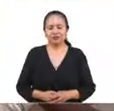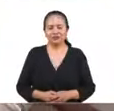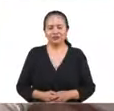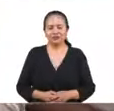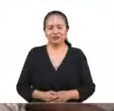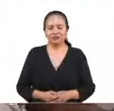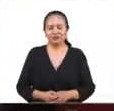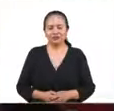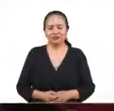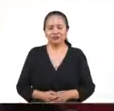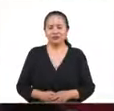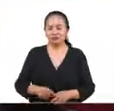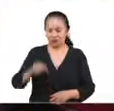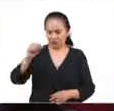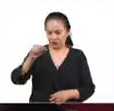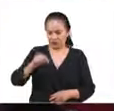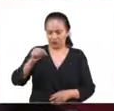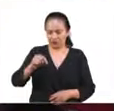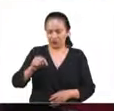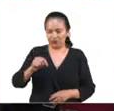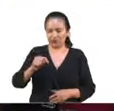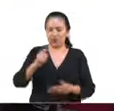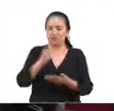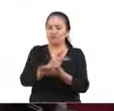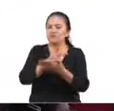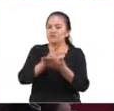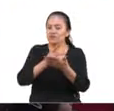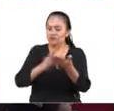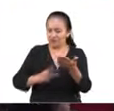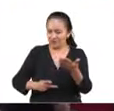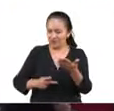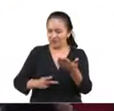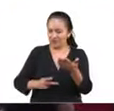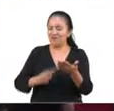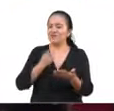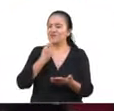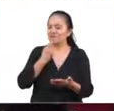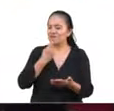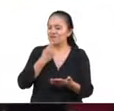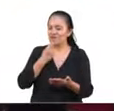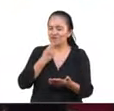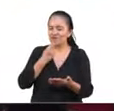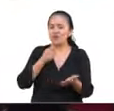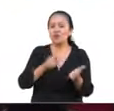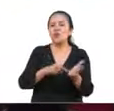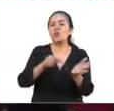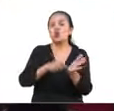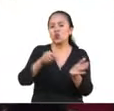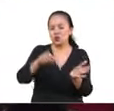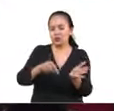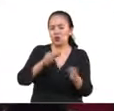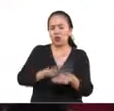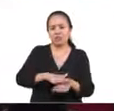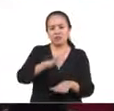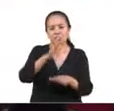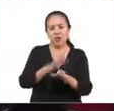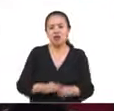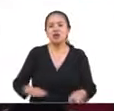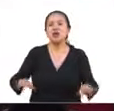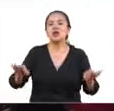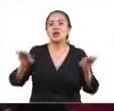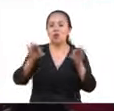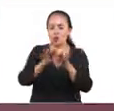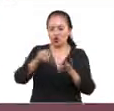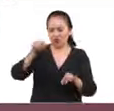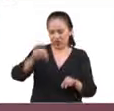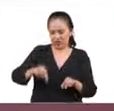Y en este gran proyecto de nuestro presidente, ustedes son las principales actoras y constructoras